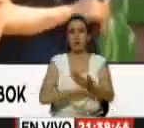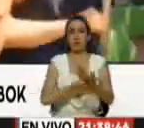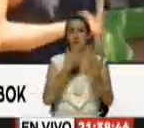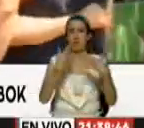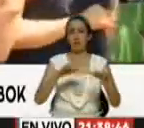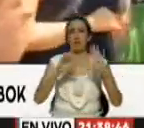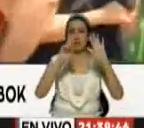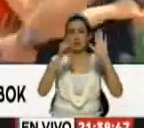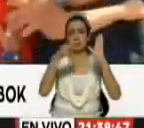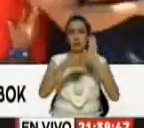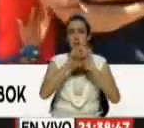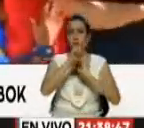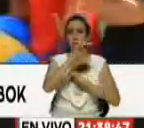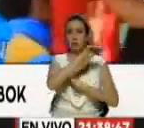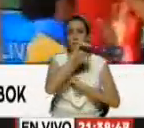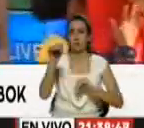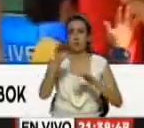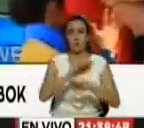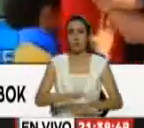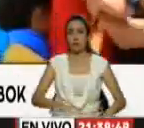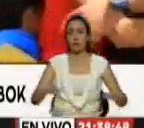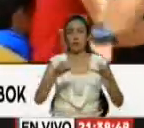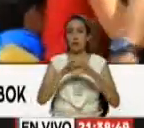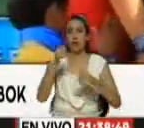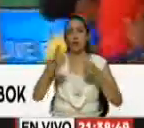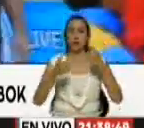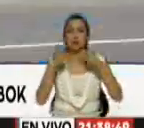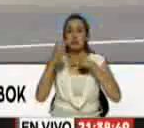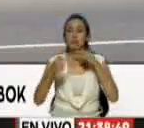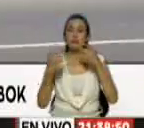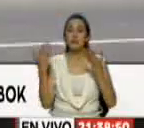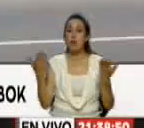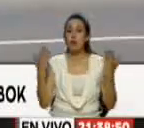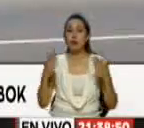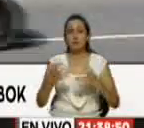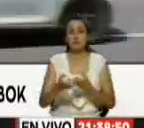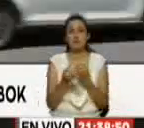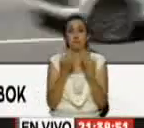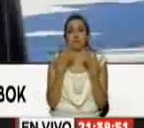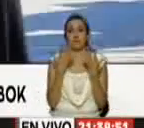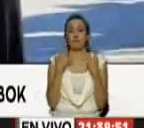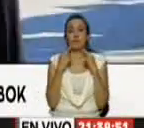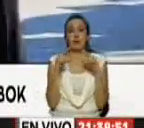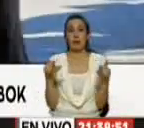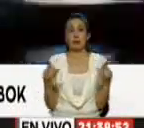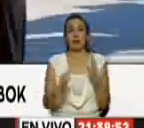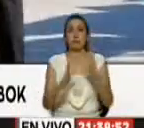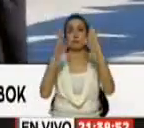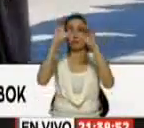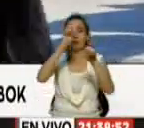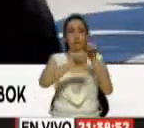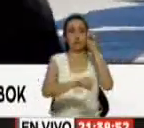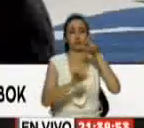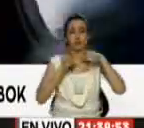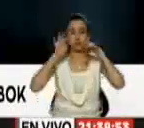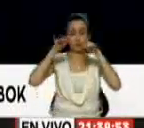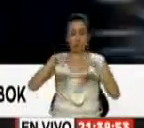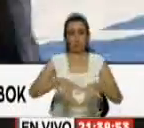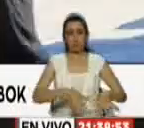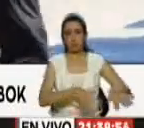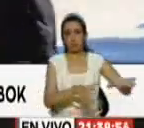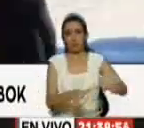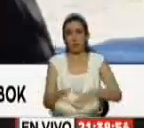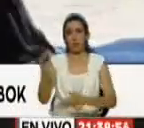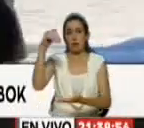de 6.2 según el Servicio Geológico de los Estados Unidos, provocó pánico, daños en edificios, deslaves y heridos.